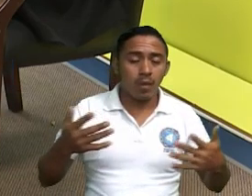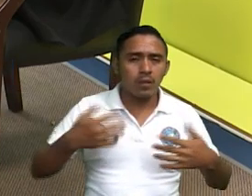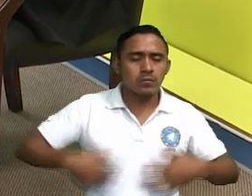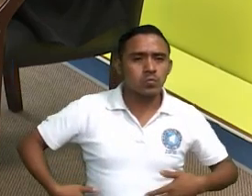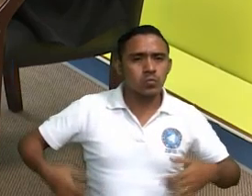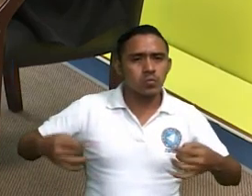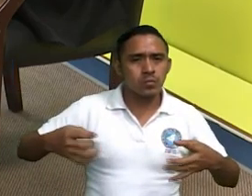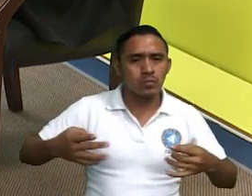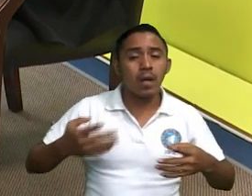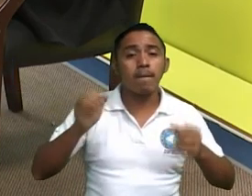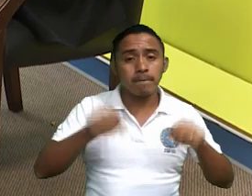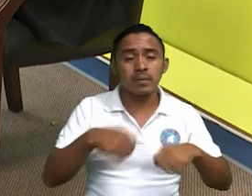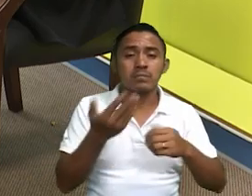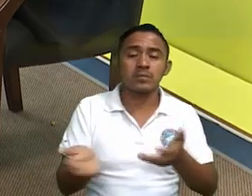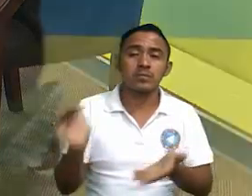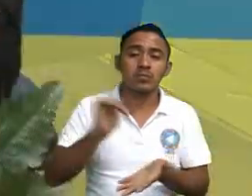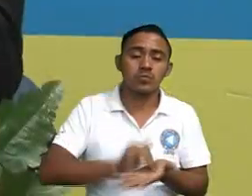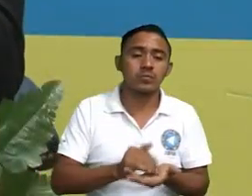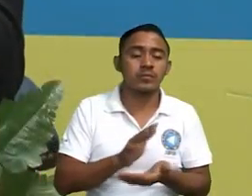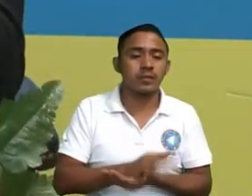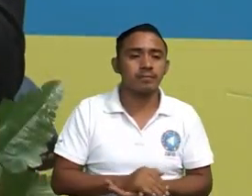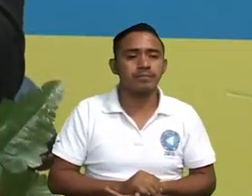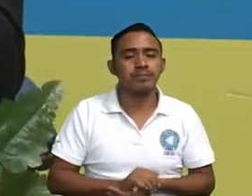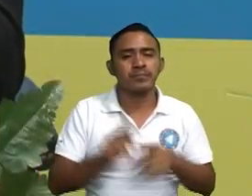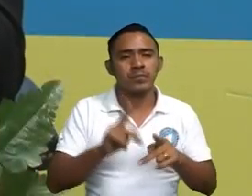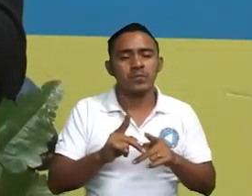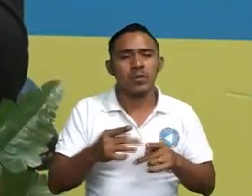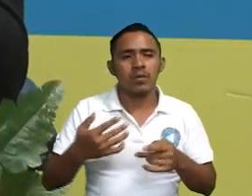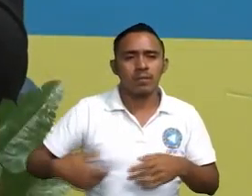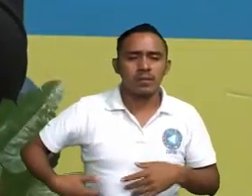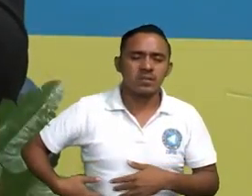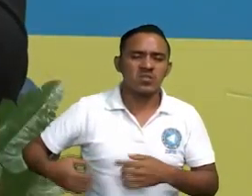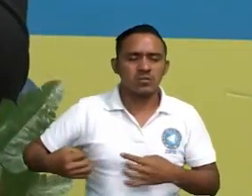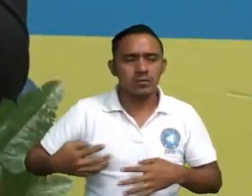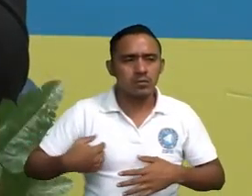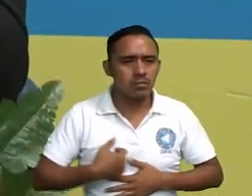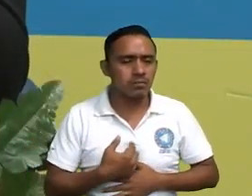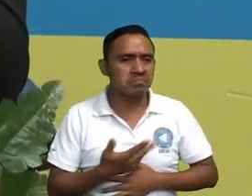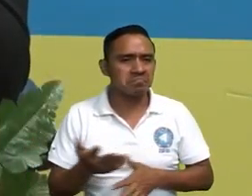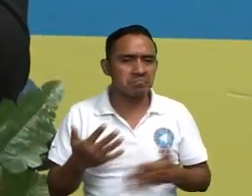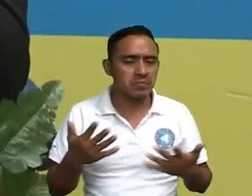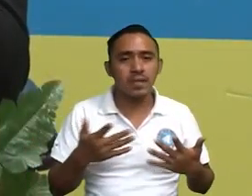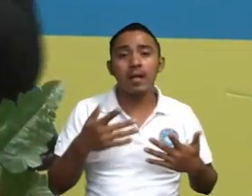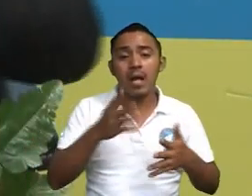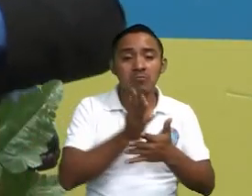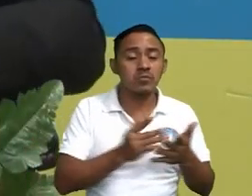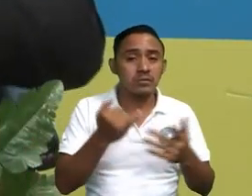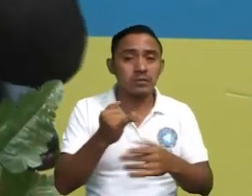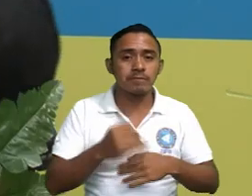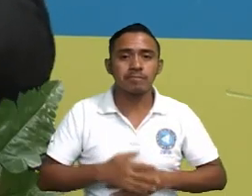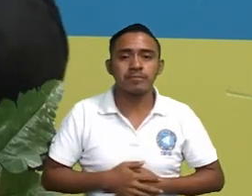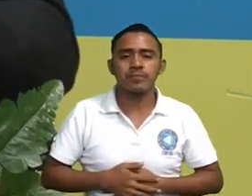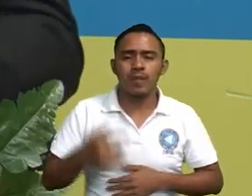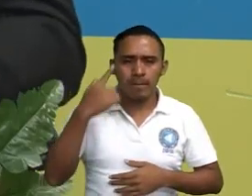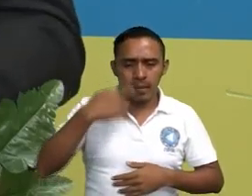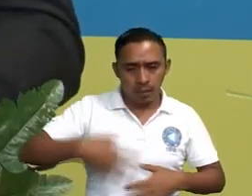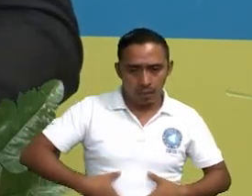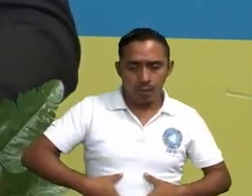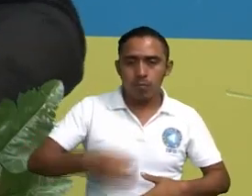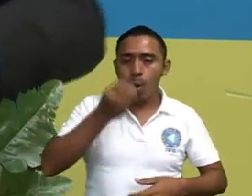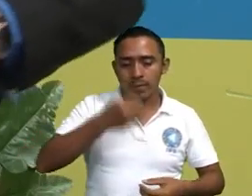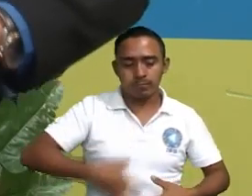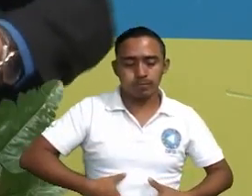va a volver a presentar. ¿Cuándo presenta síntomas el paciente? Normalmente usted no va a sentir síntomas de decir, no, es que se me crece el estómago cada vez que